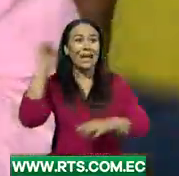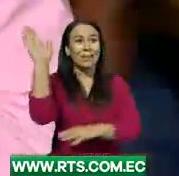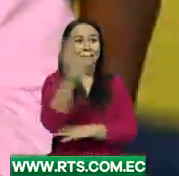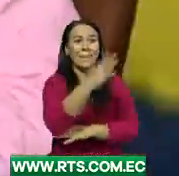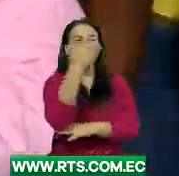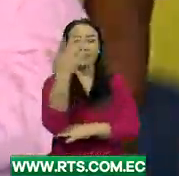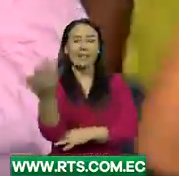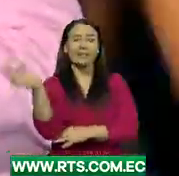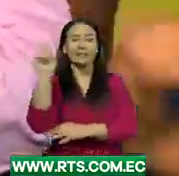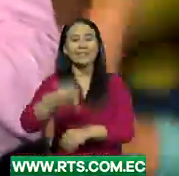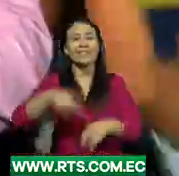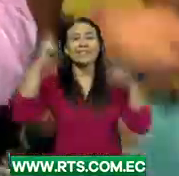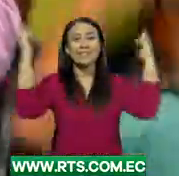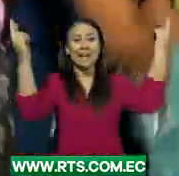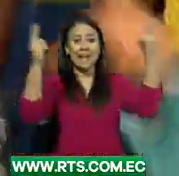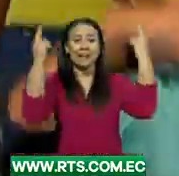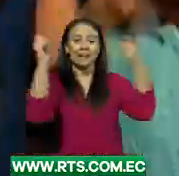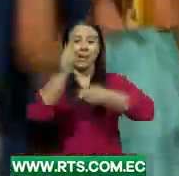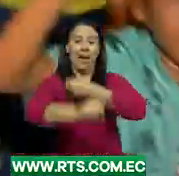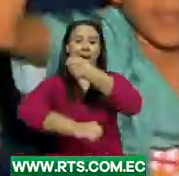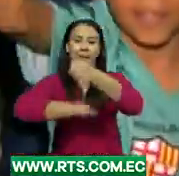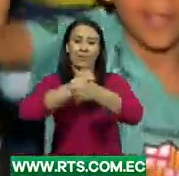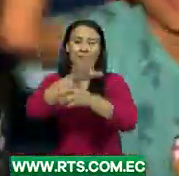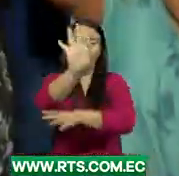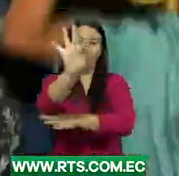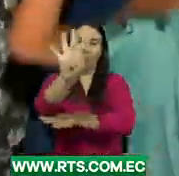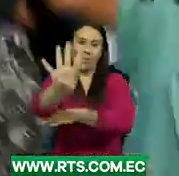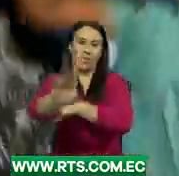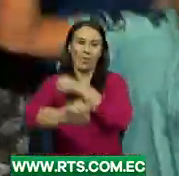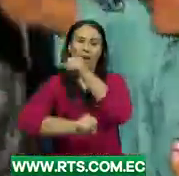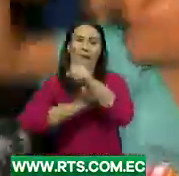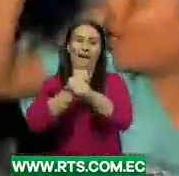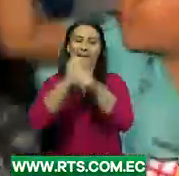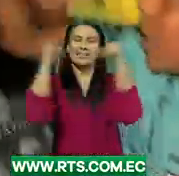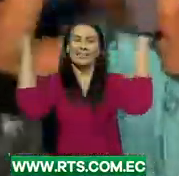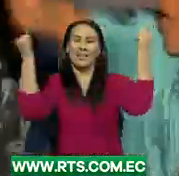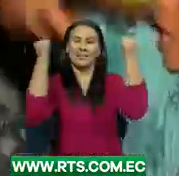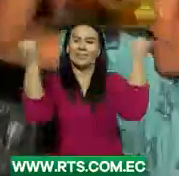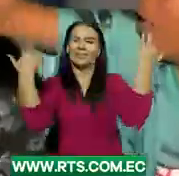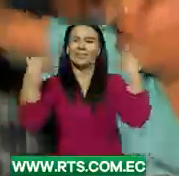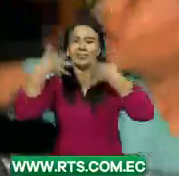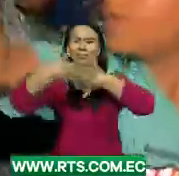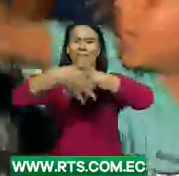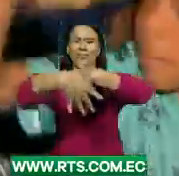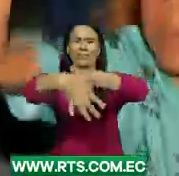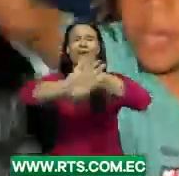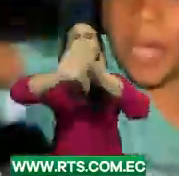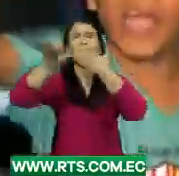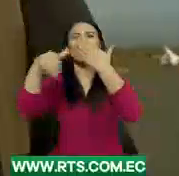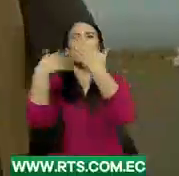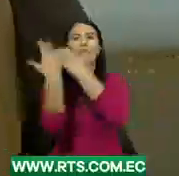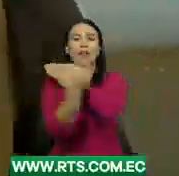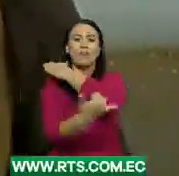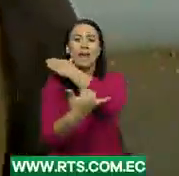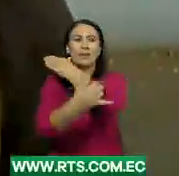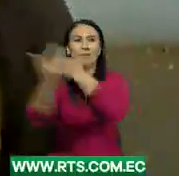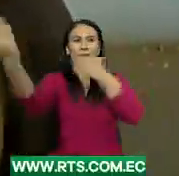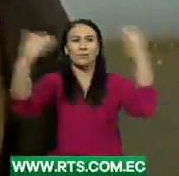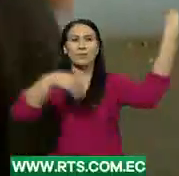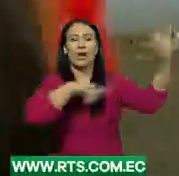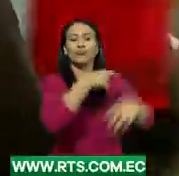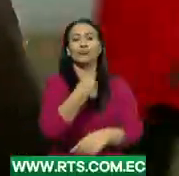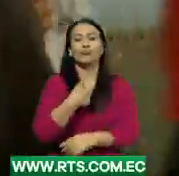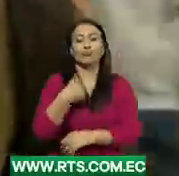A la celebración número 24 del Barcelona Sporting Club llegaron hinchas de todas partes del país. Yo vengo de la ciudad de